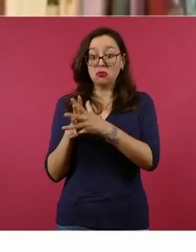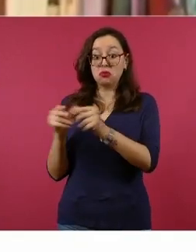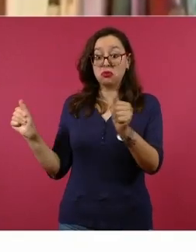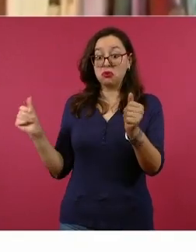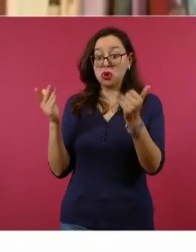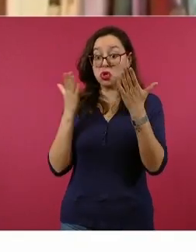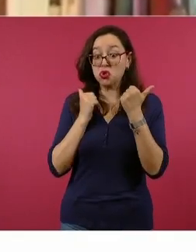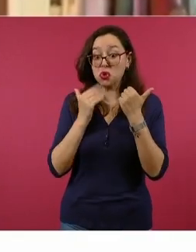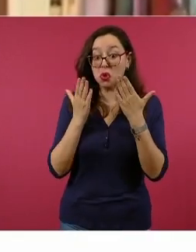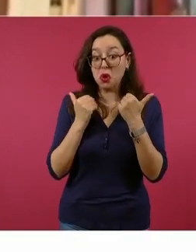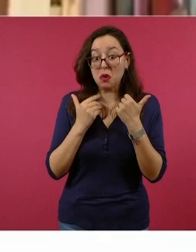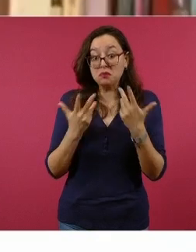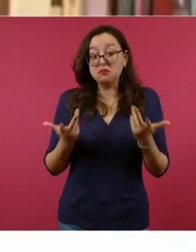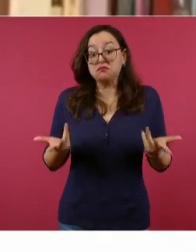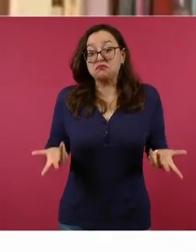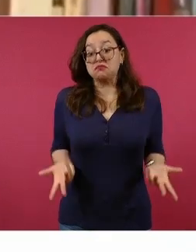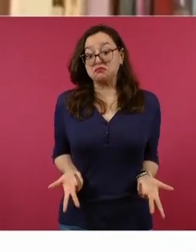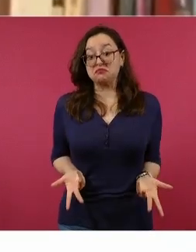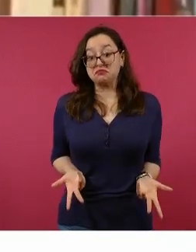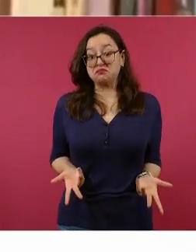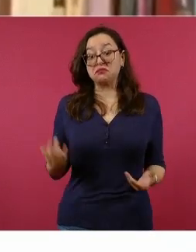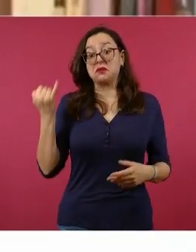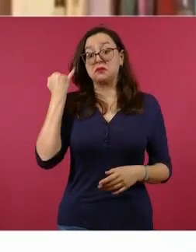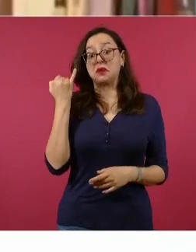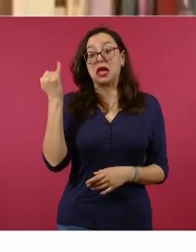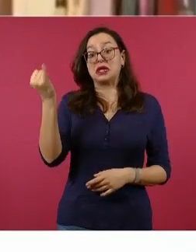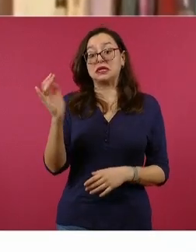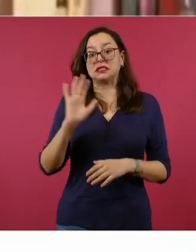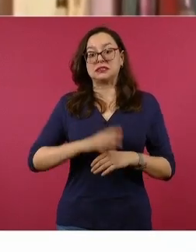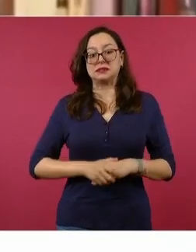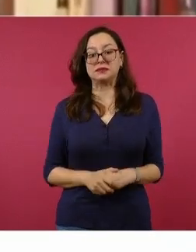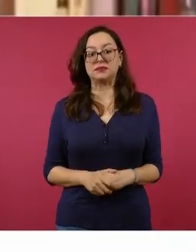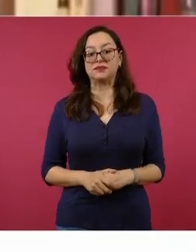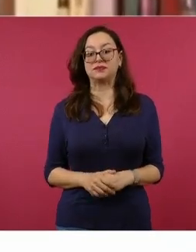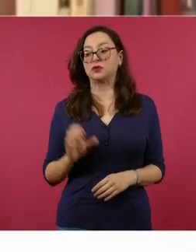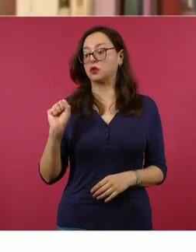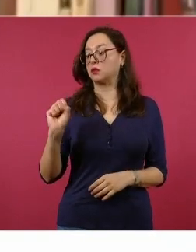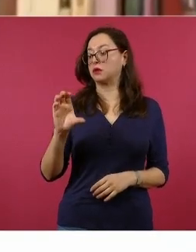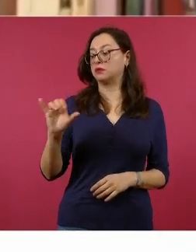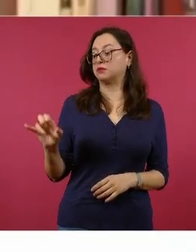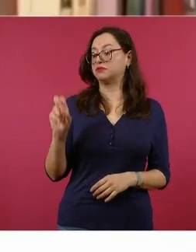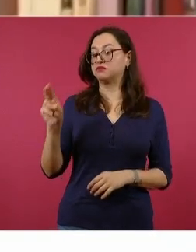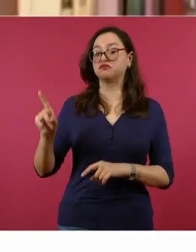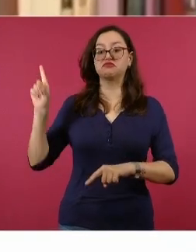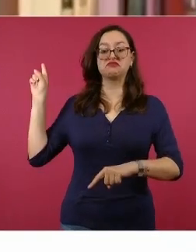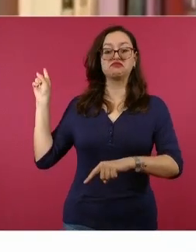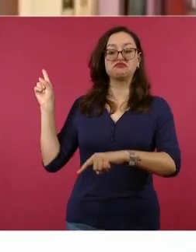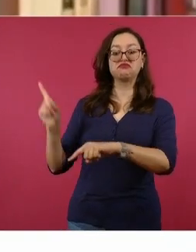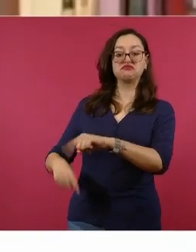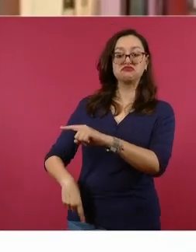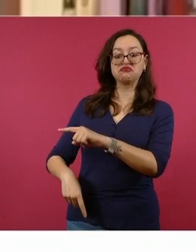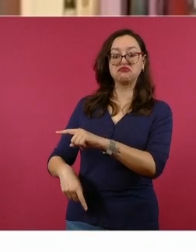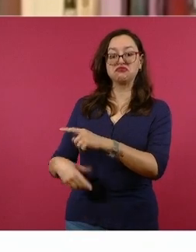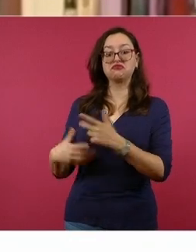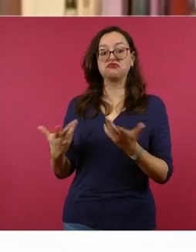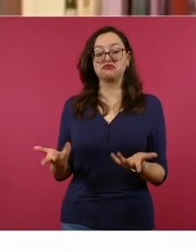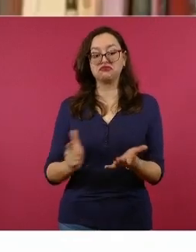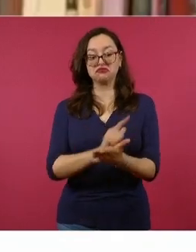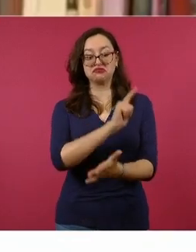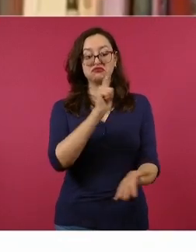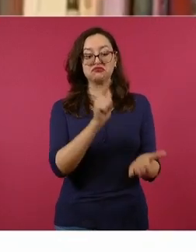entonces vamos a suponer que no hubiera una corte independiente y que se dicta una ley